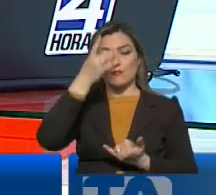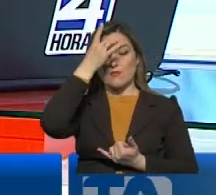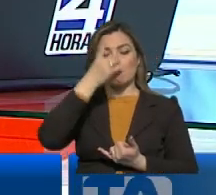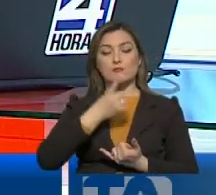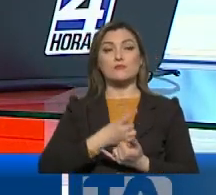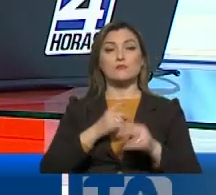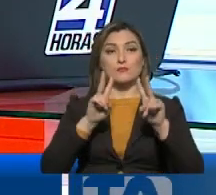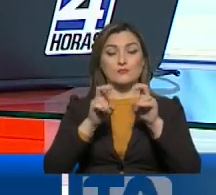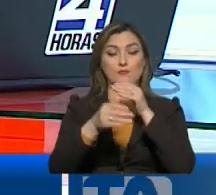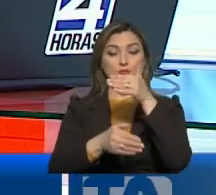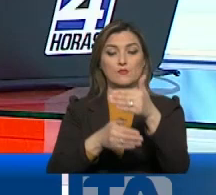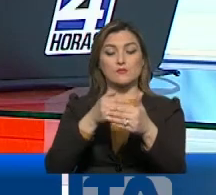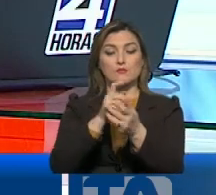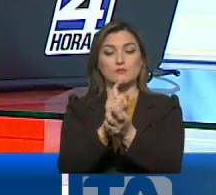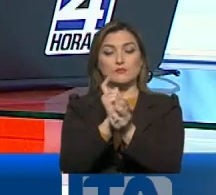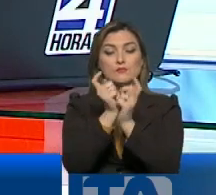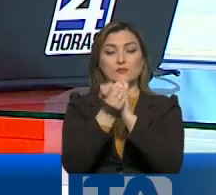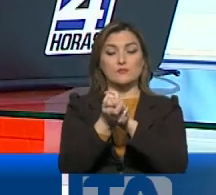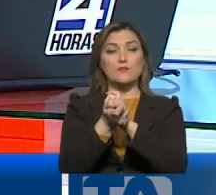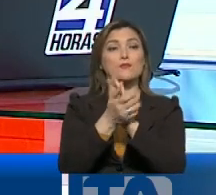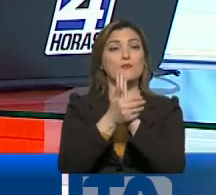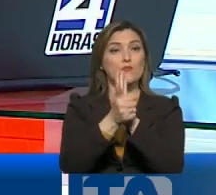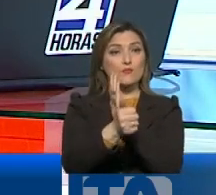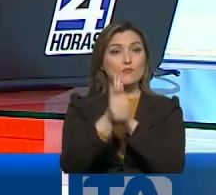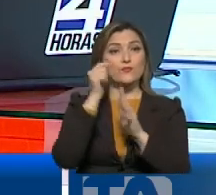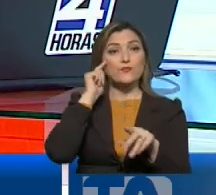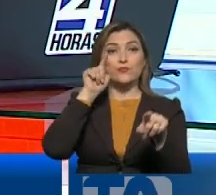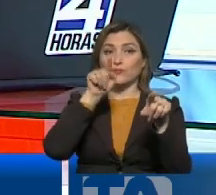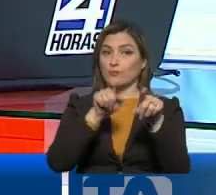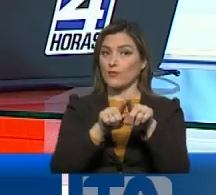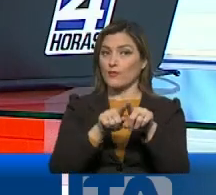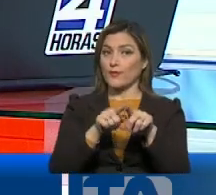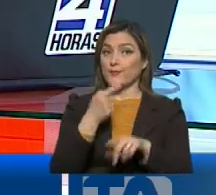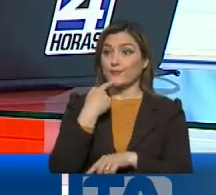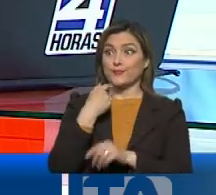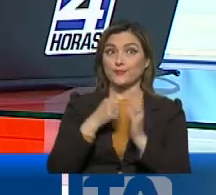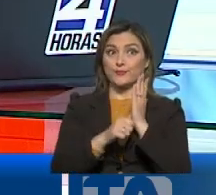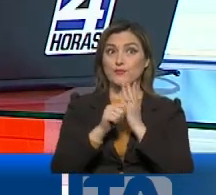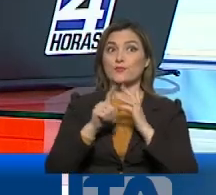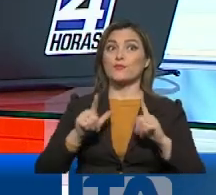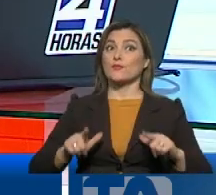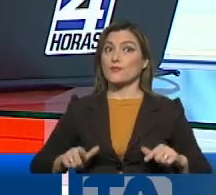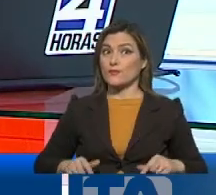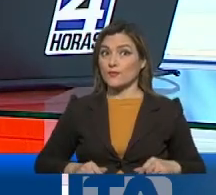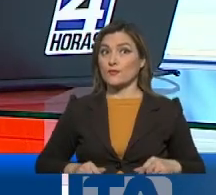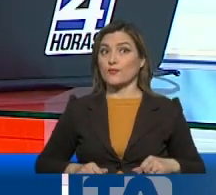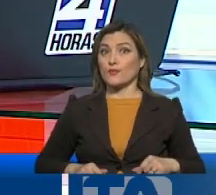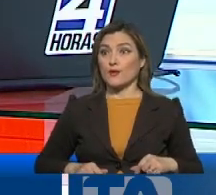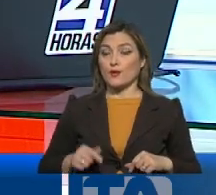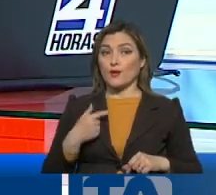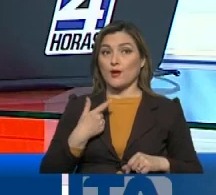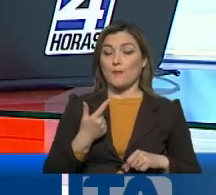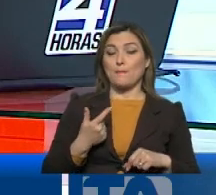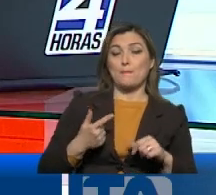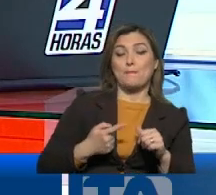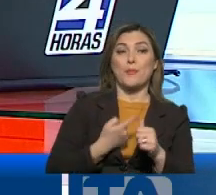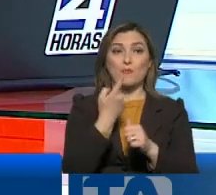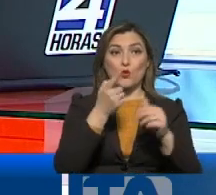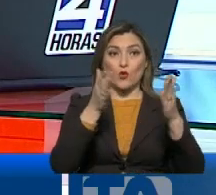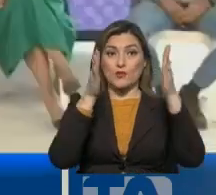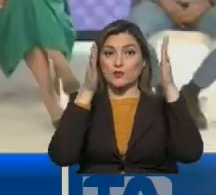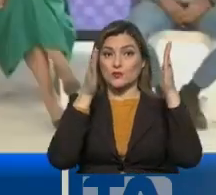tema dentro del proceso de transición expertos están de acuerdo pero consideran que el ministerio de salud no debe perder su protagonismo